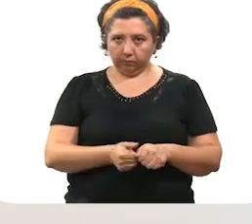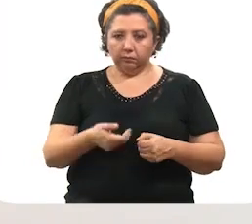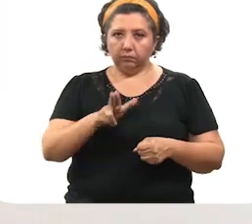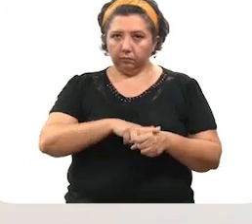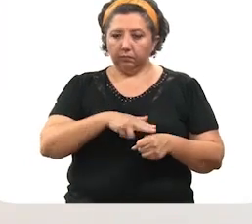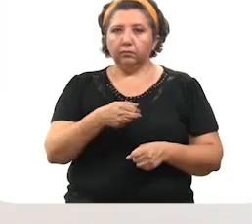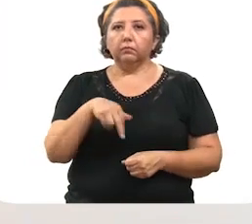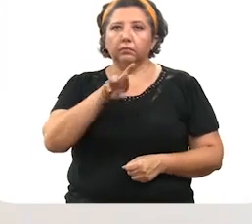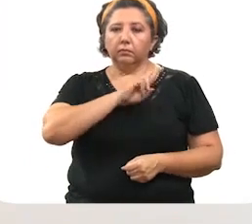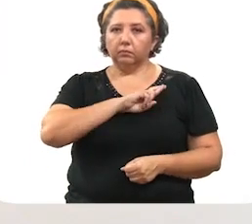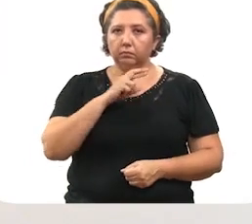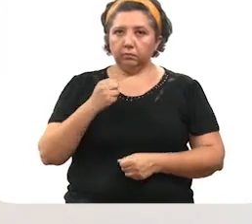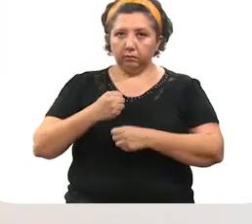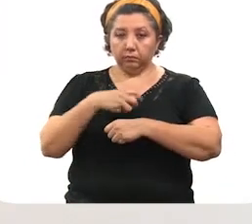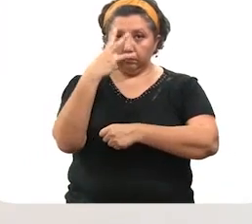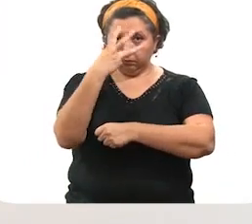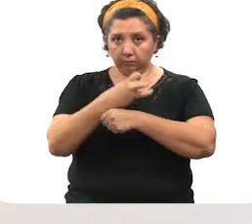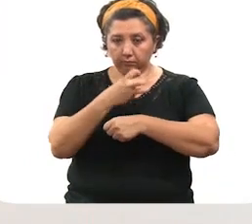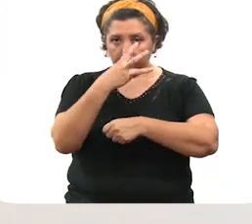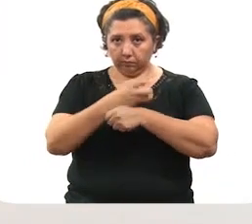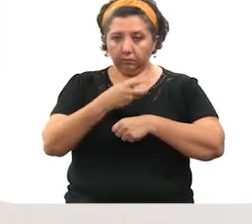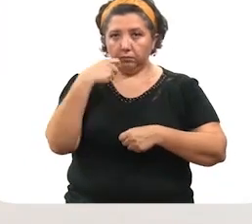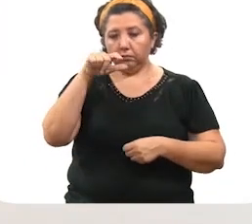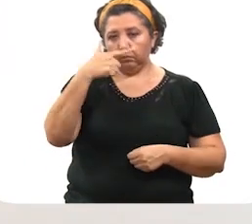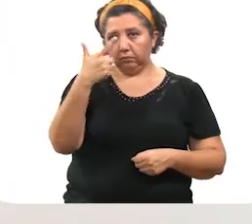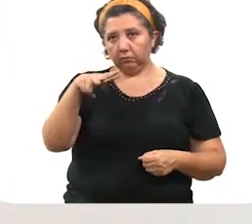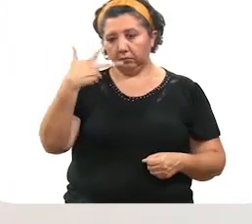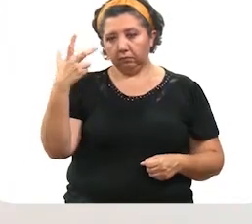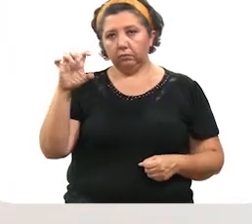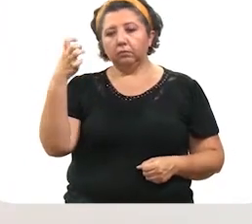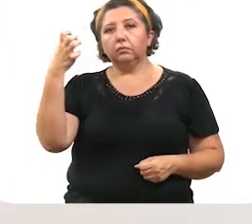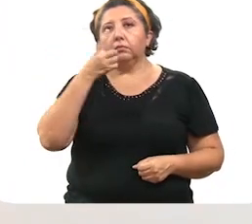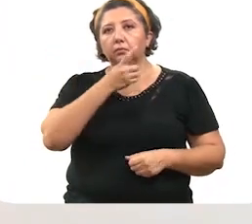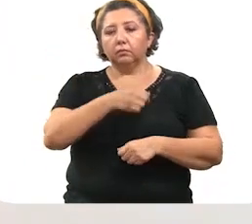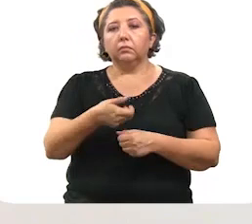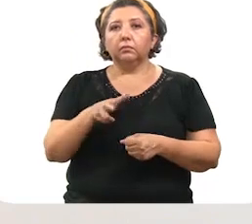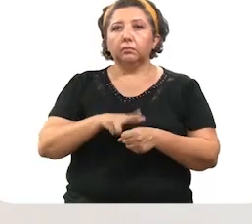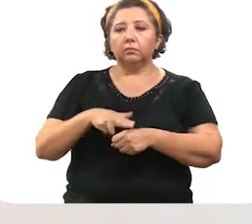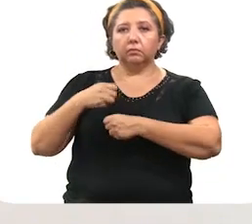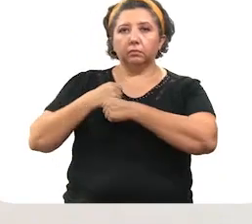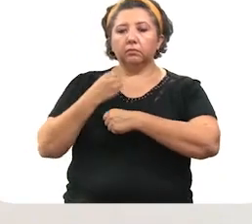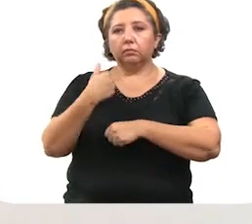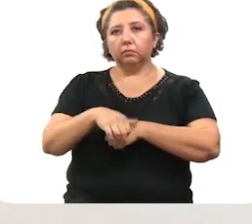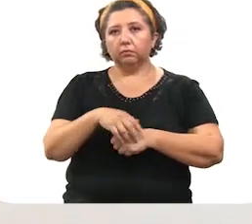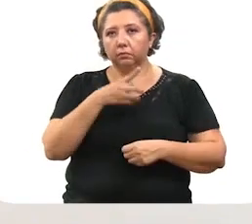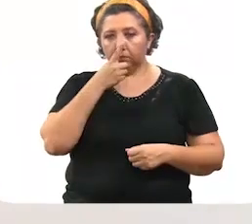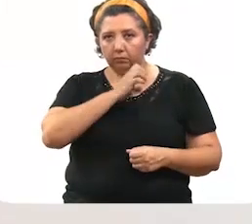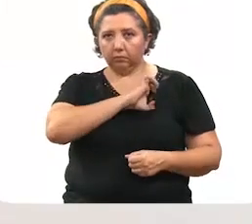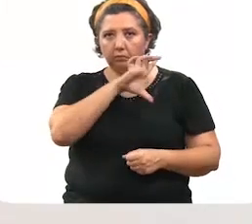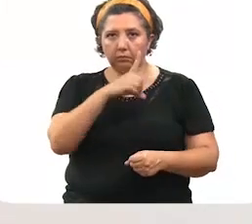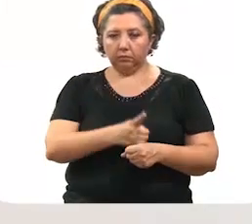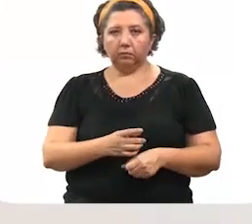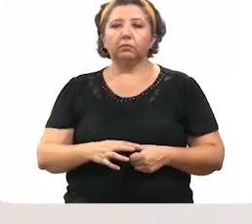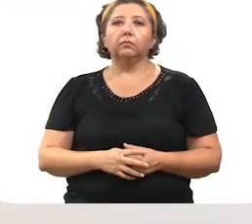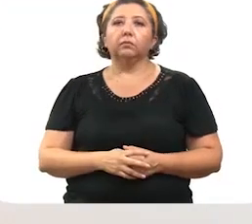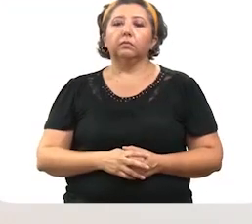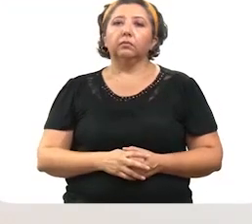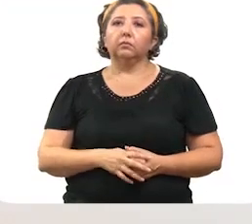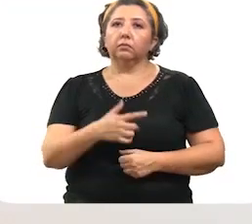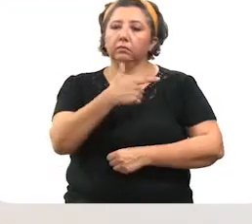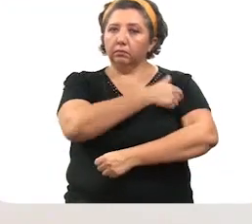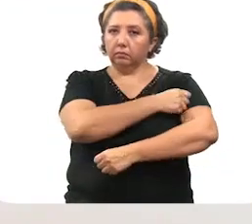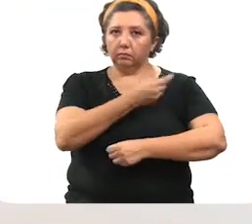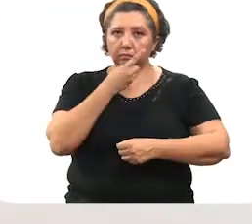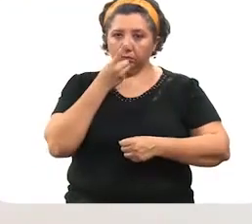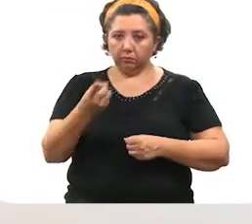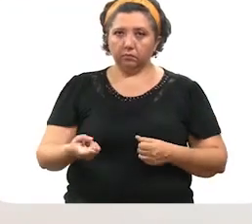hospitales privados se les aplicará la tercera dosis del 12 y 13 de enero en el Hospital Militar Regional de Especialidades. Las vacunas